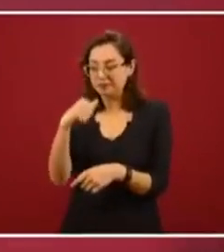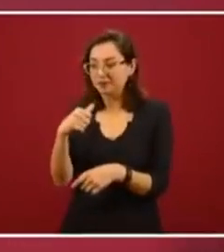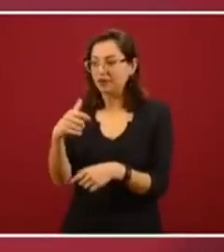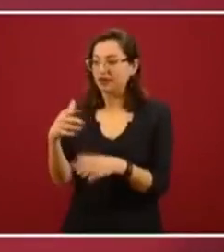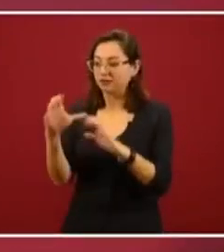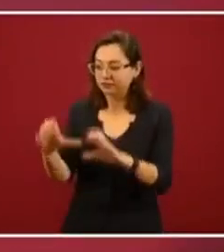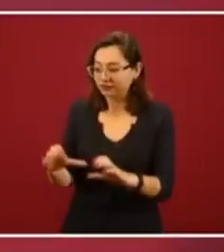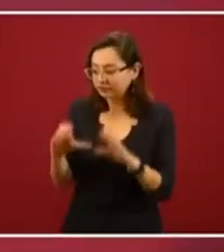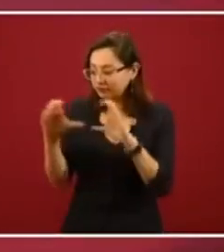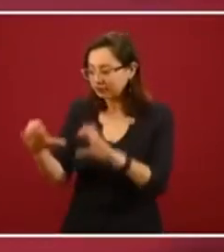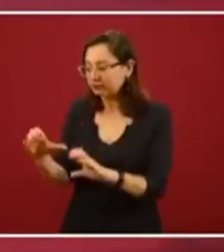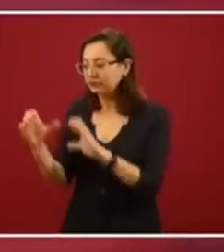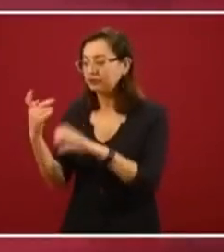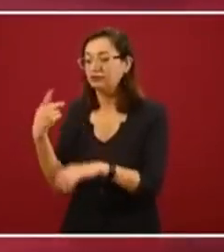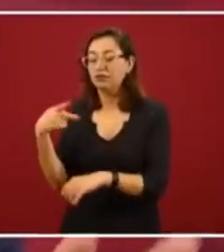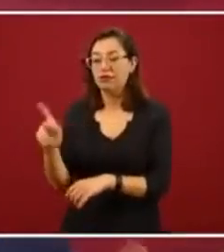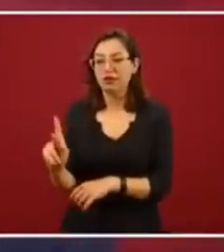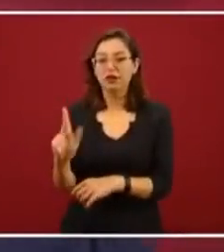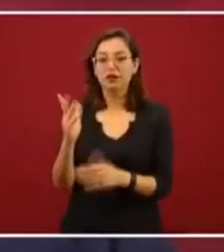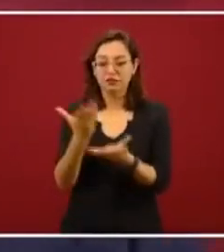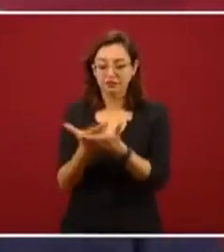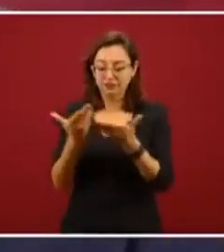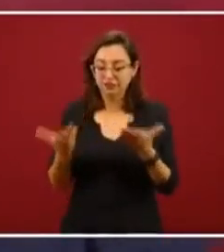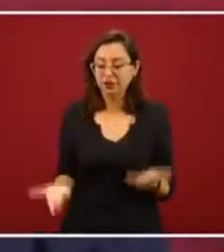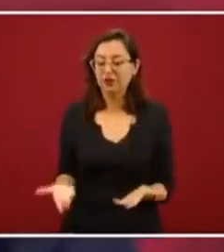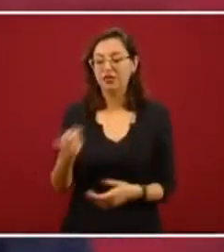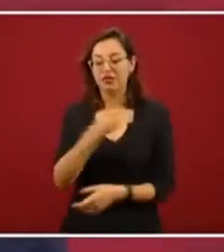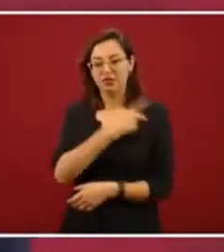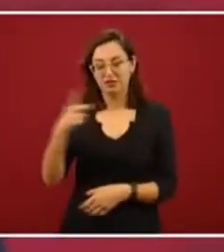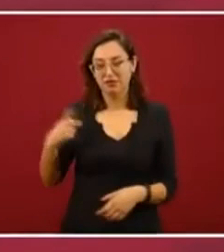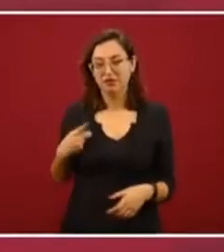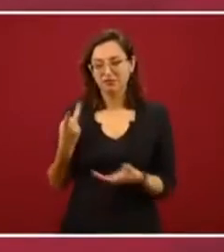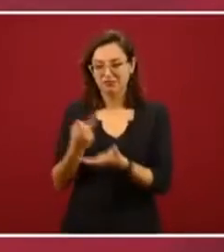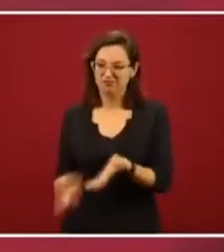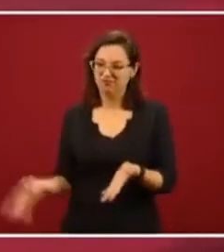debemos de aplicarnos más.